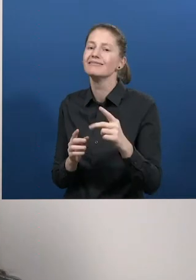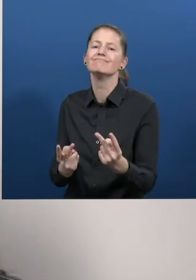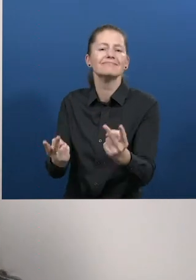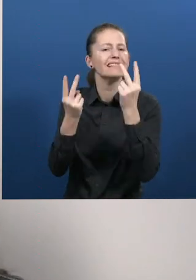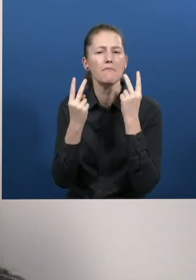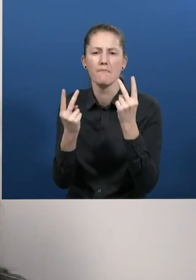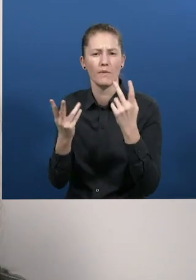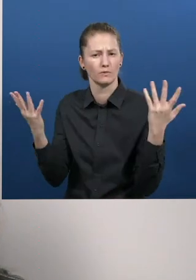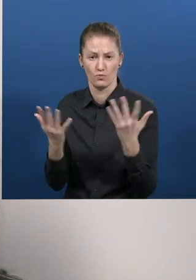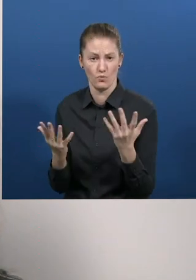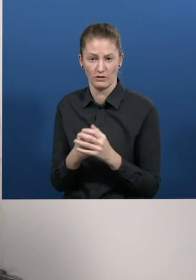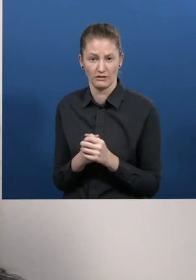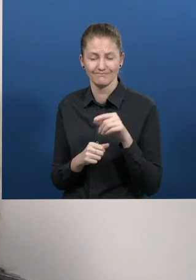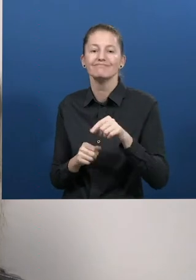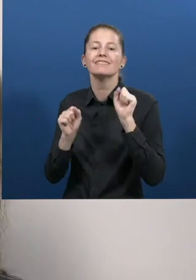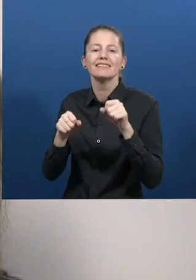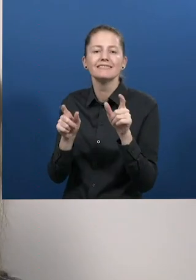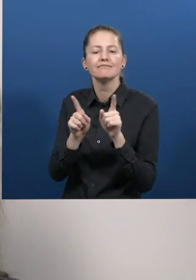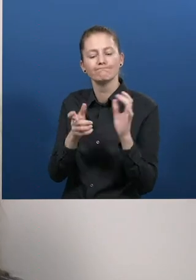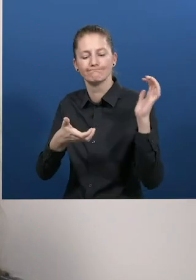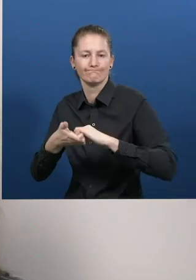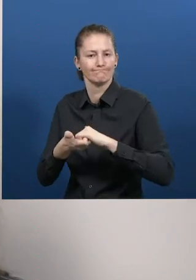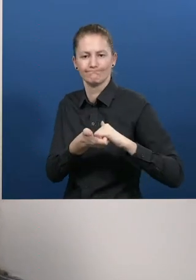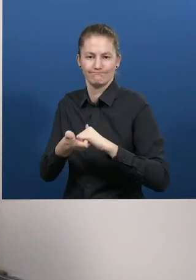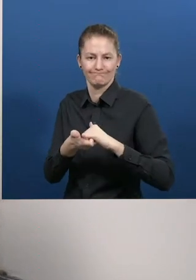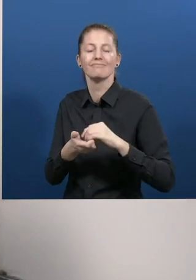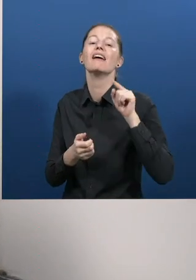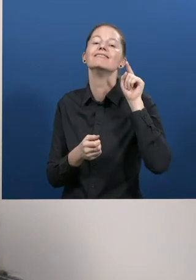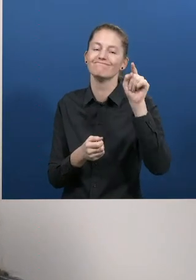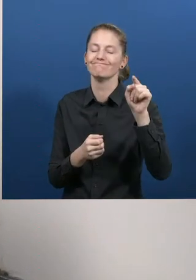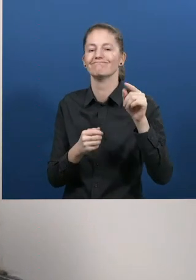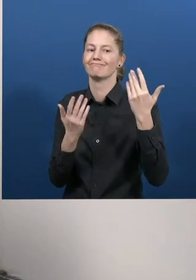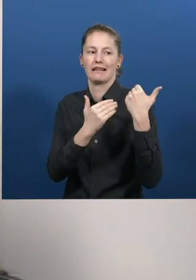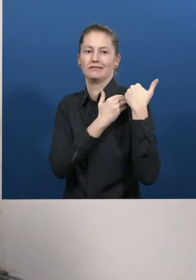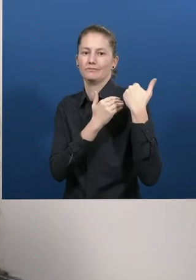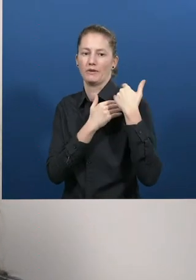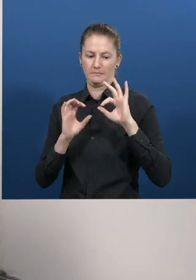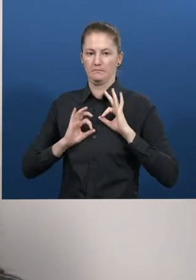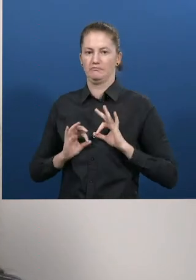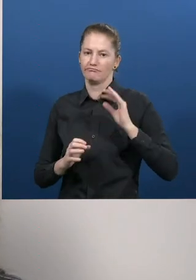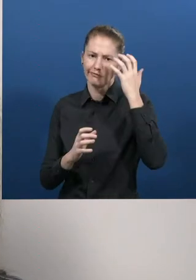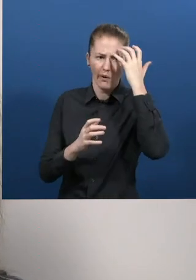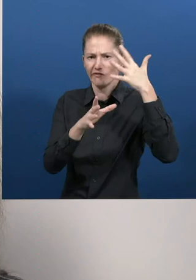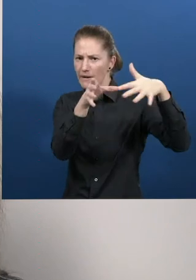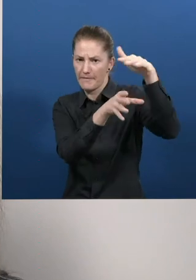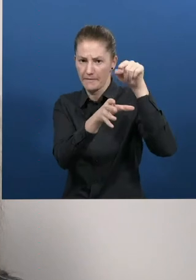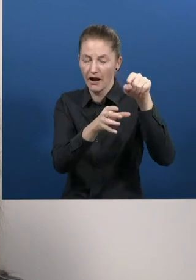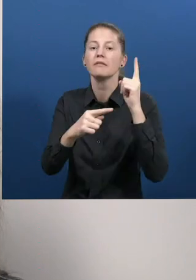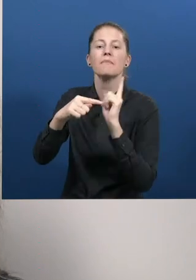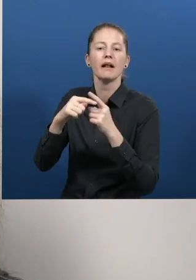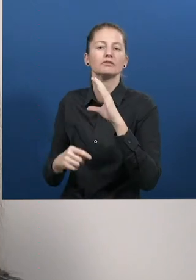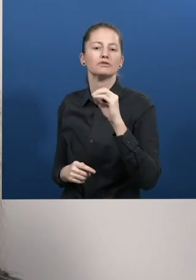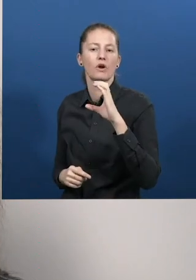entidades responsables y COCEMF. El objetivo es lograr que las incidencias comunicadas por la ciudadanía sean resueltas por las